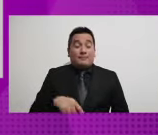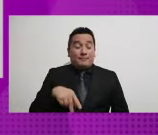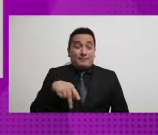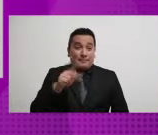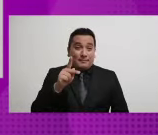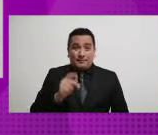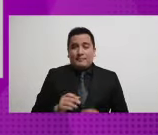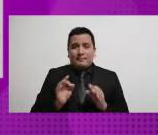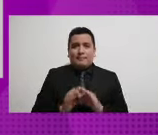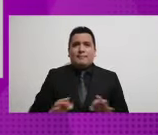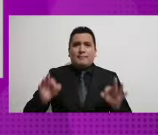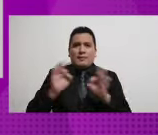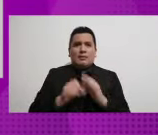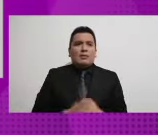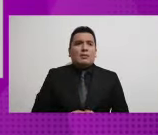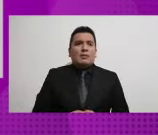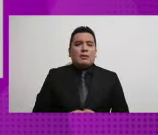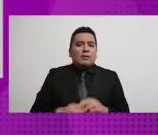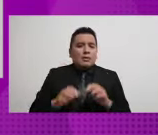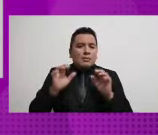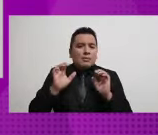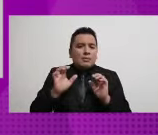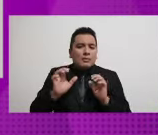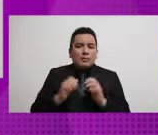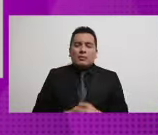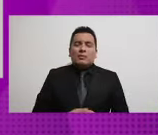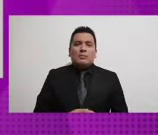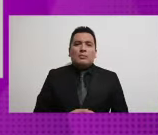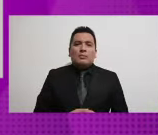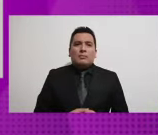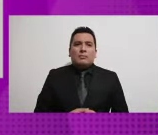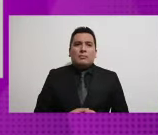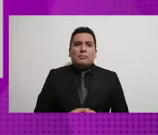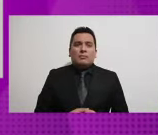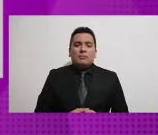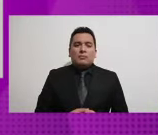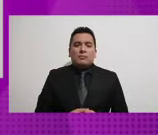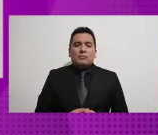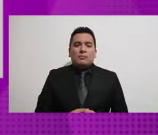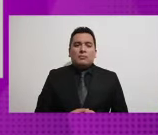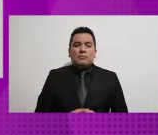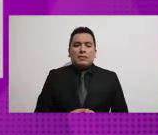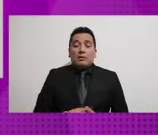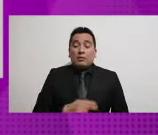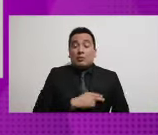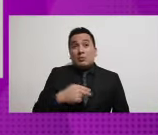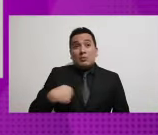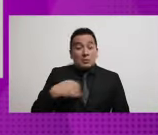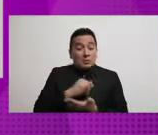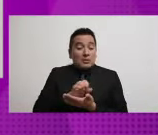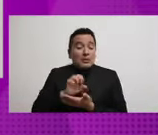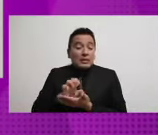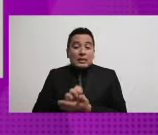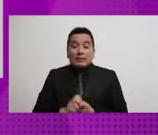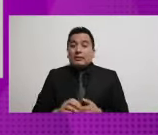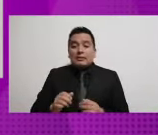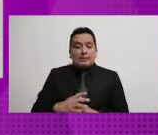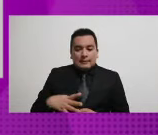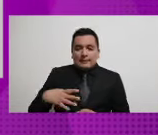Sin embargo, pues es esencial salvaguardar su integridad ante este Instituto Electoral de Coahuila, en